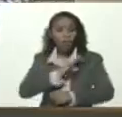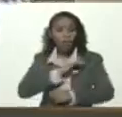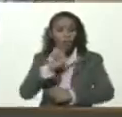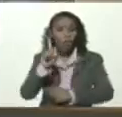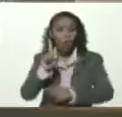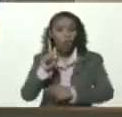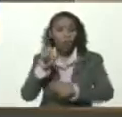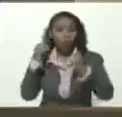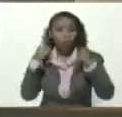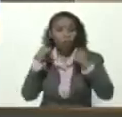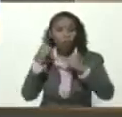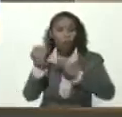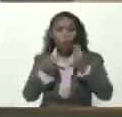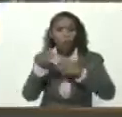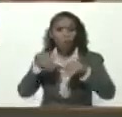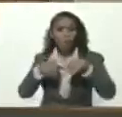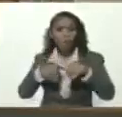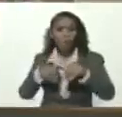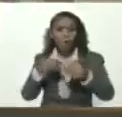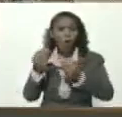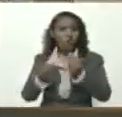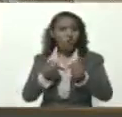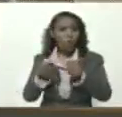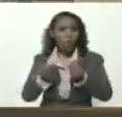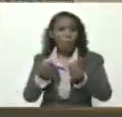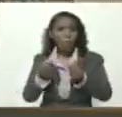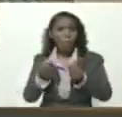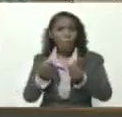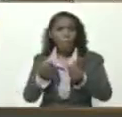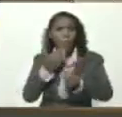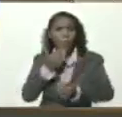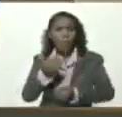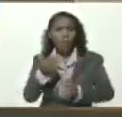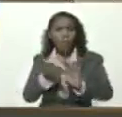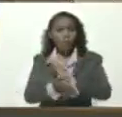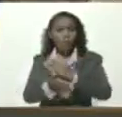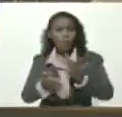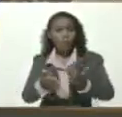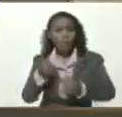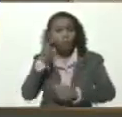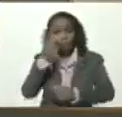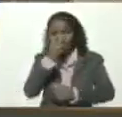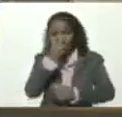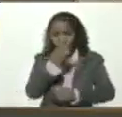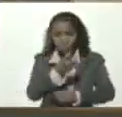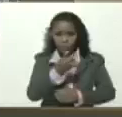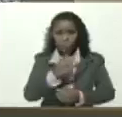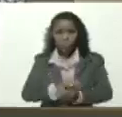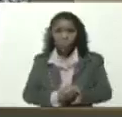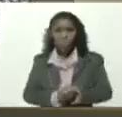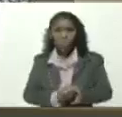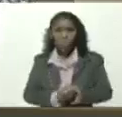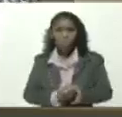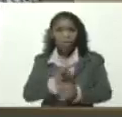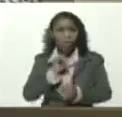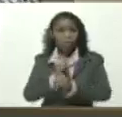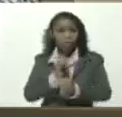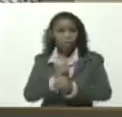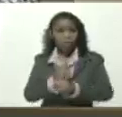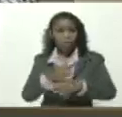simulador del cómo votar, que permite una visita virtual